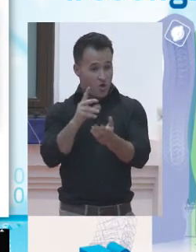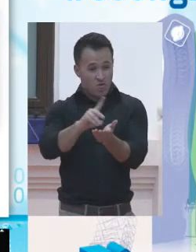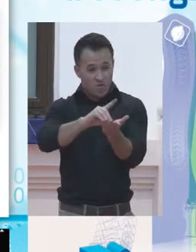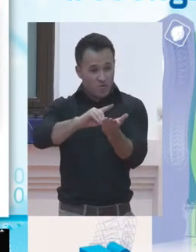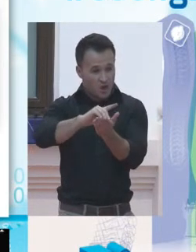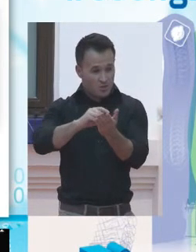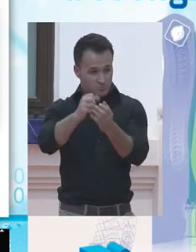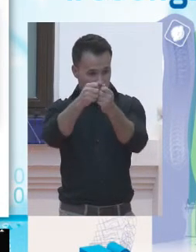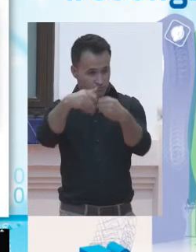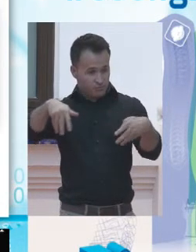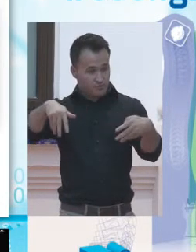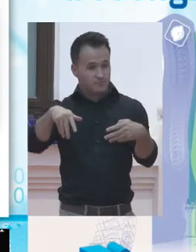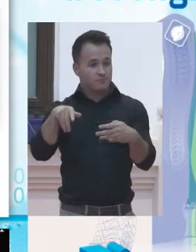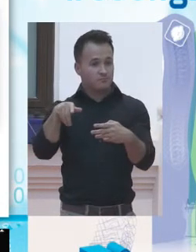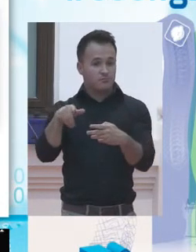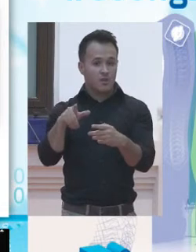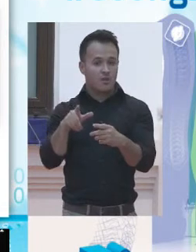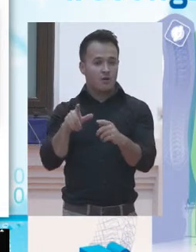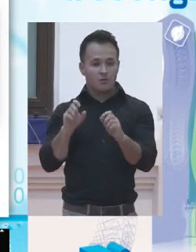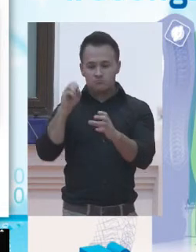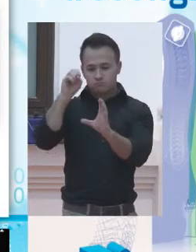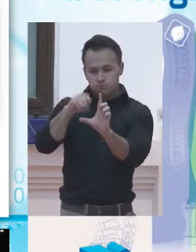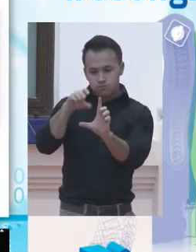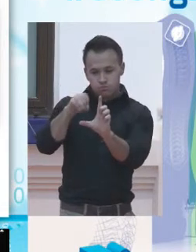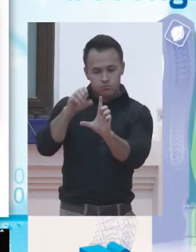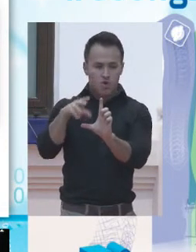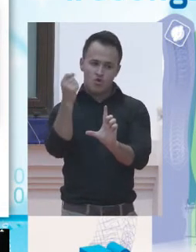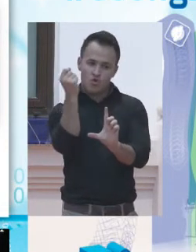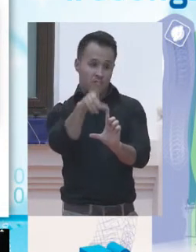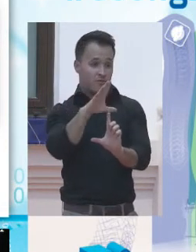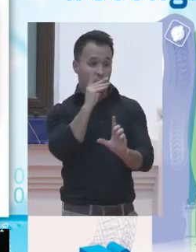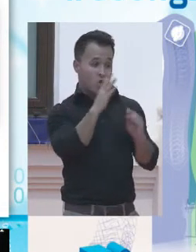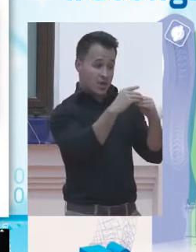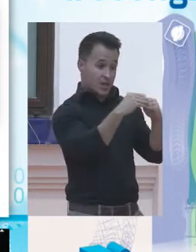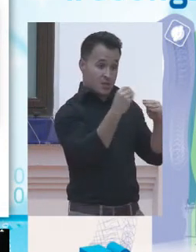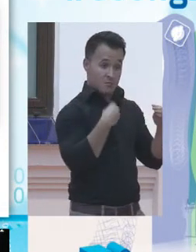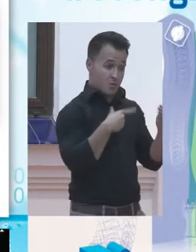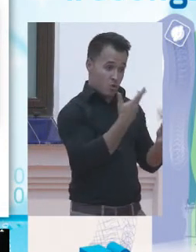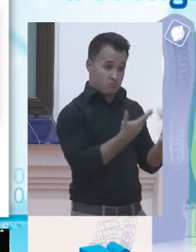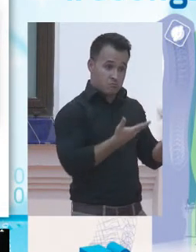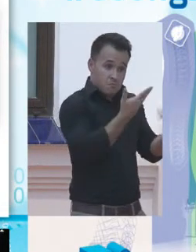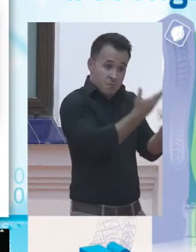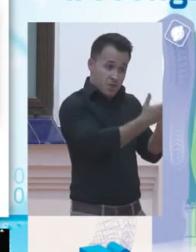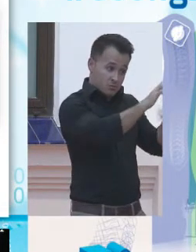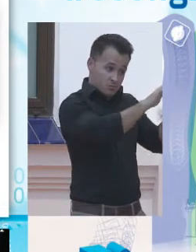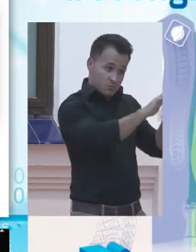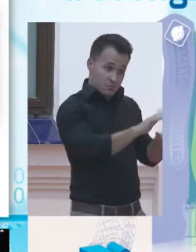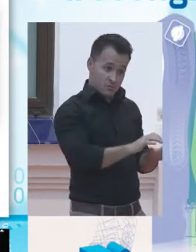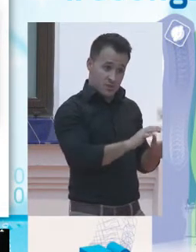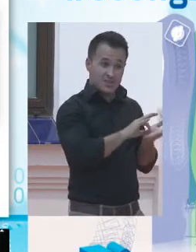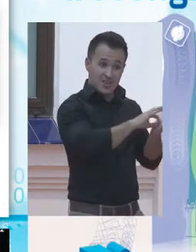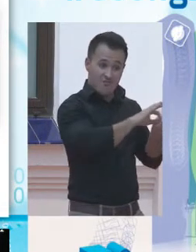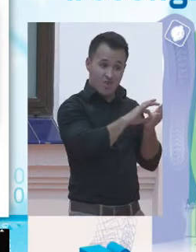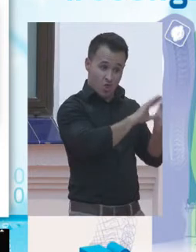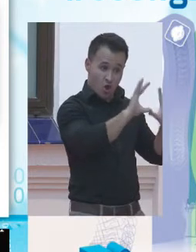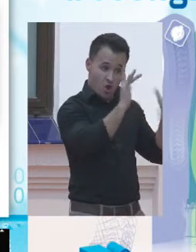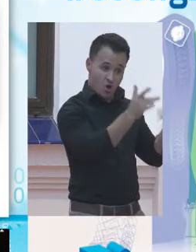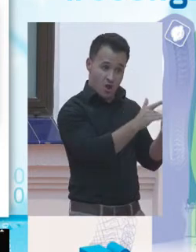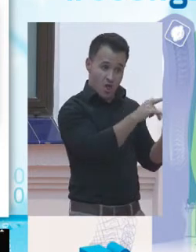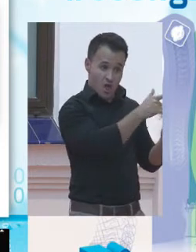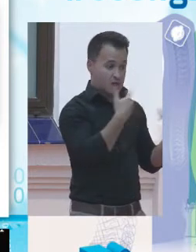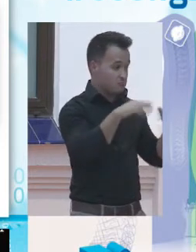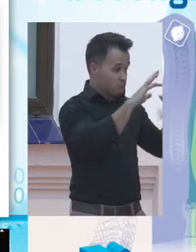no hacía falta ni siquiera introducirlos porque es el propio cliente, cuando nos hace la solicitud a través de nuestros servicios online, el que se